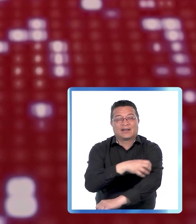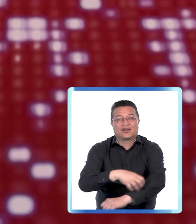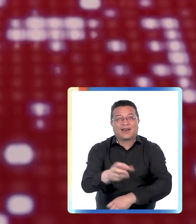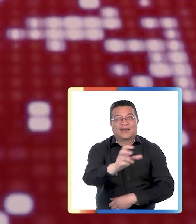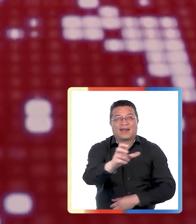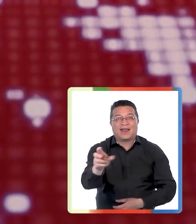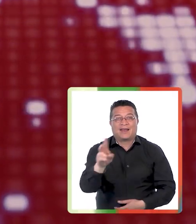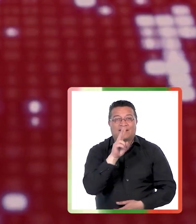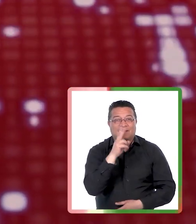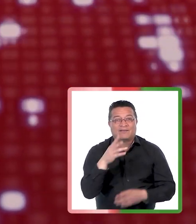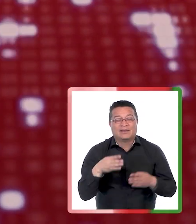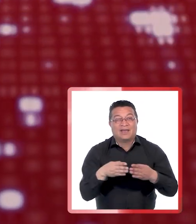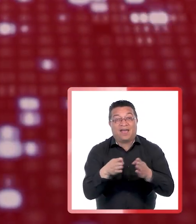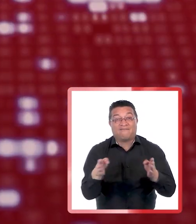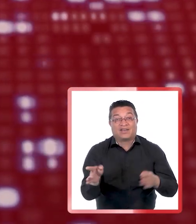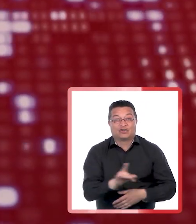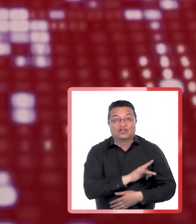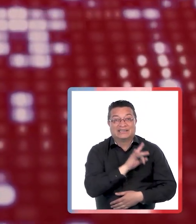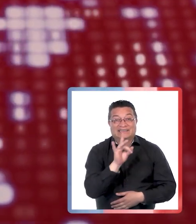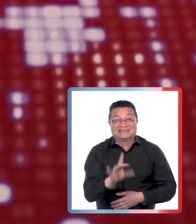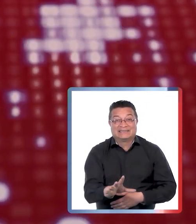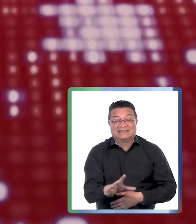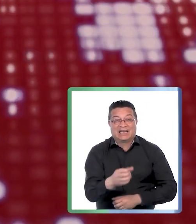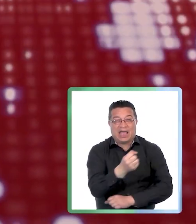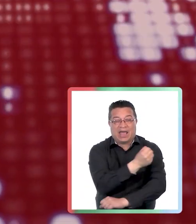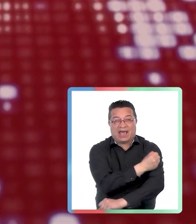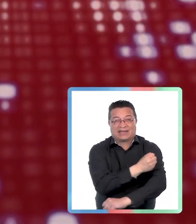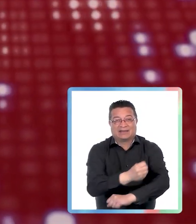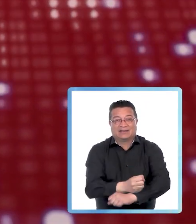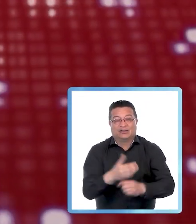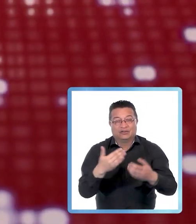Asociación Regional de Canales de Televisión de Señal Abierta